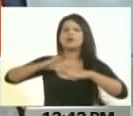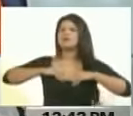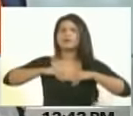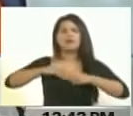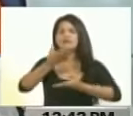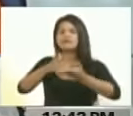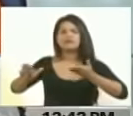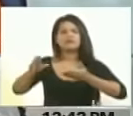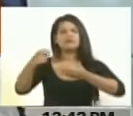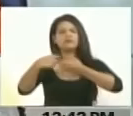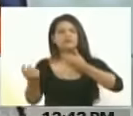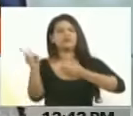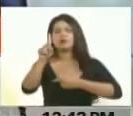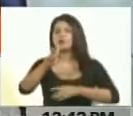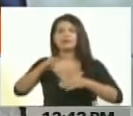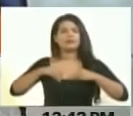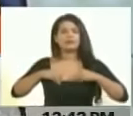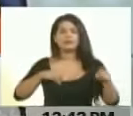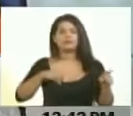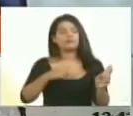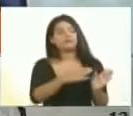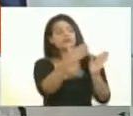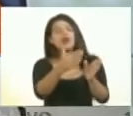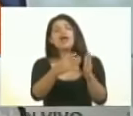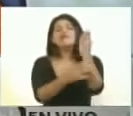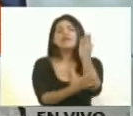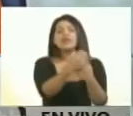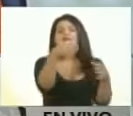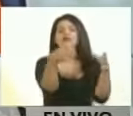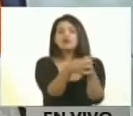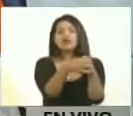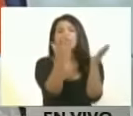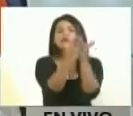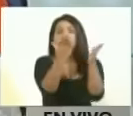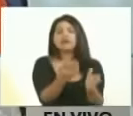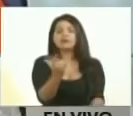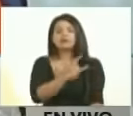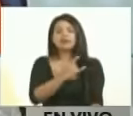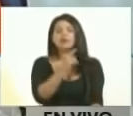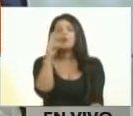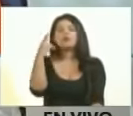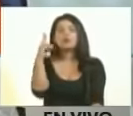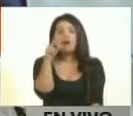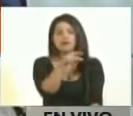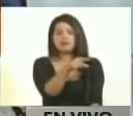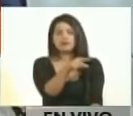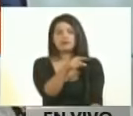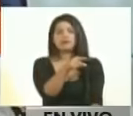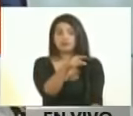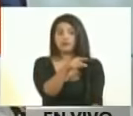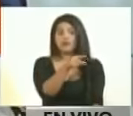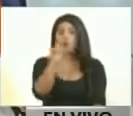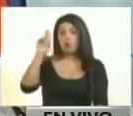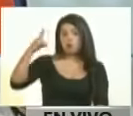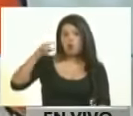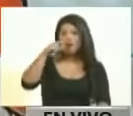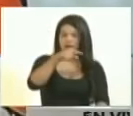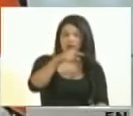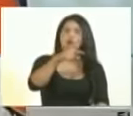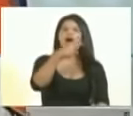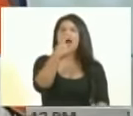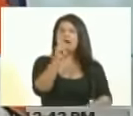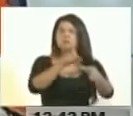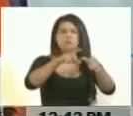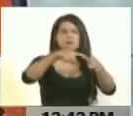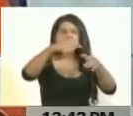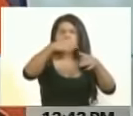el Mercosur. La Federación de Estudiantes Universitarios del Uruguay es la organización que agrupa